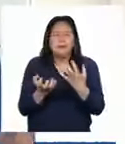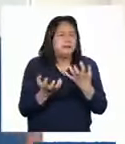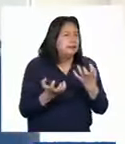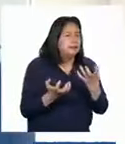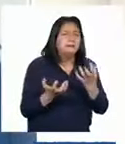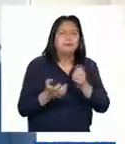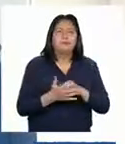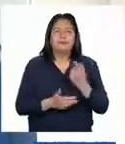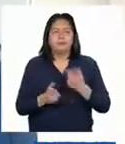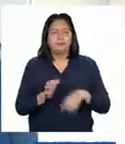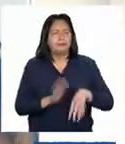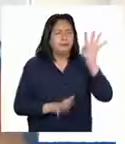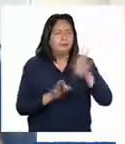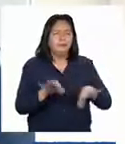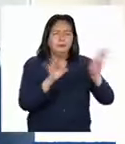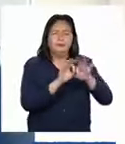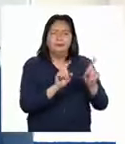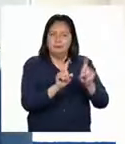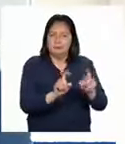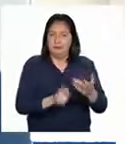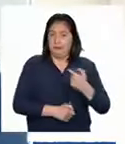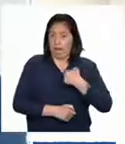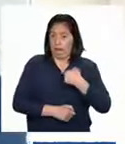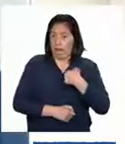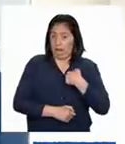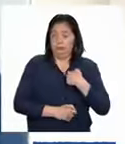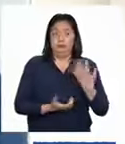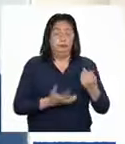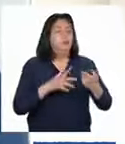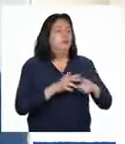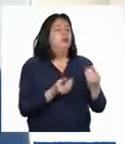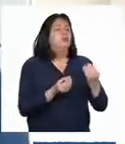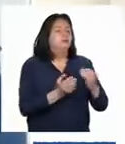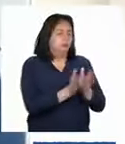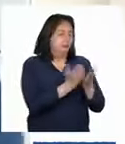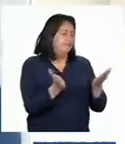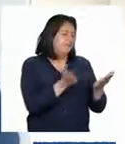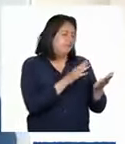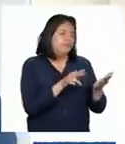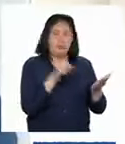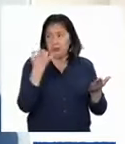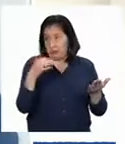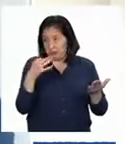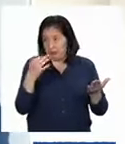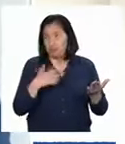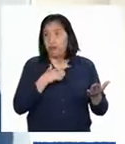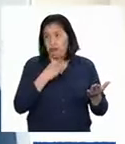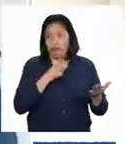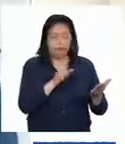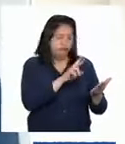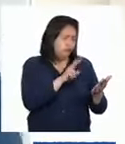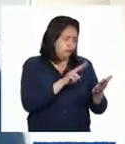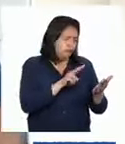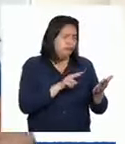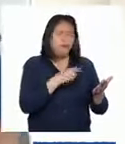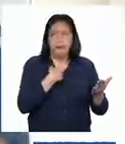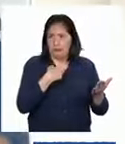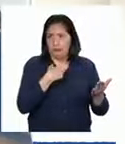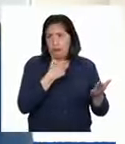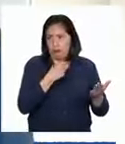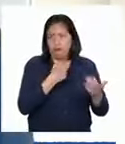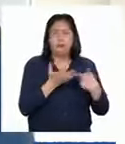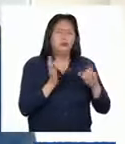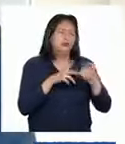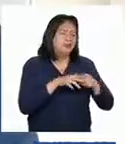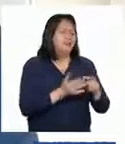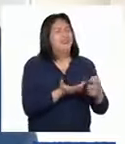lo principal son las preguntas. En mi caso, todo comenzó con la lectura. Siempre me gustó leer. Por supuesto,